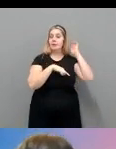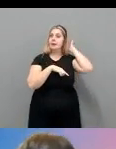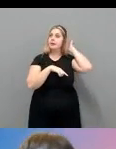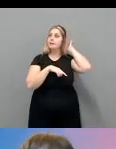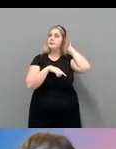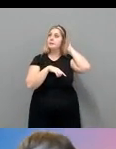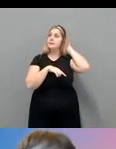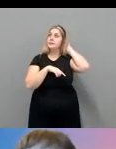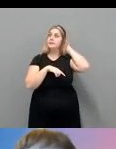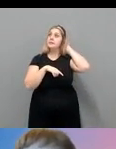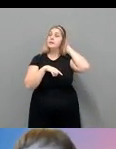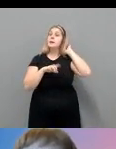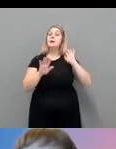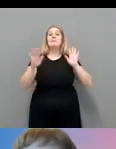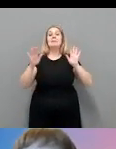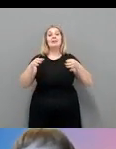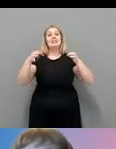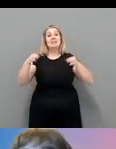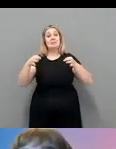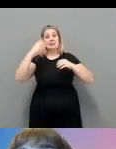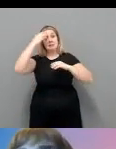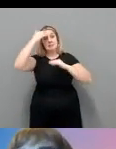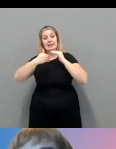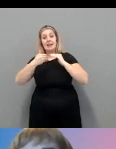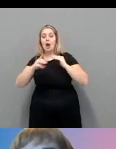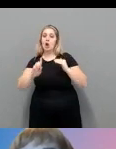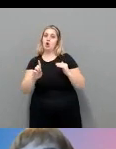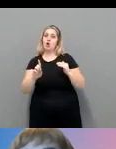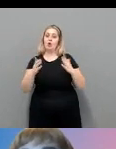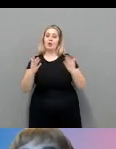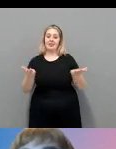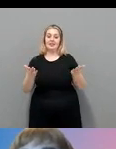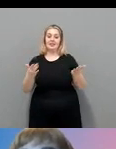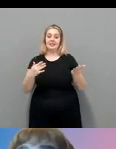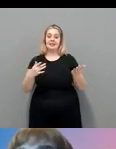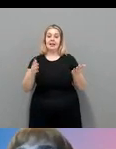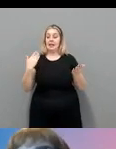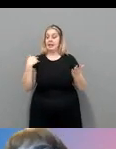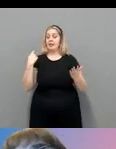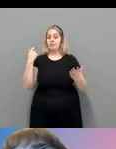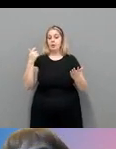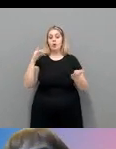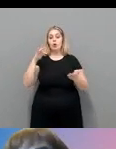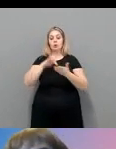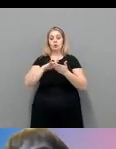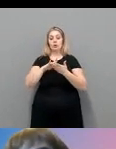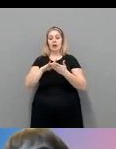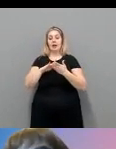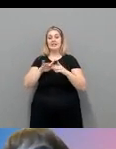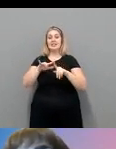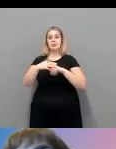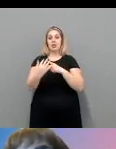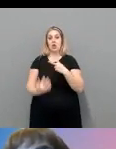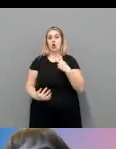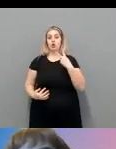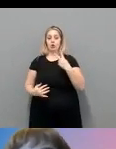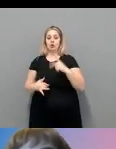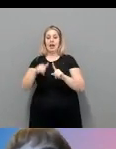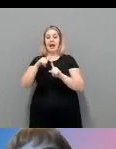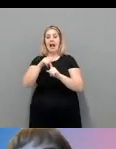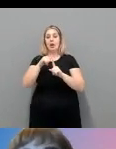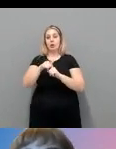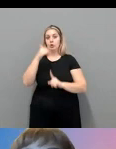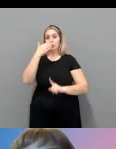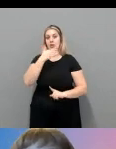no siempre en el caso de la parálisis cerebral. Sin embargo, y además recientemente, hemos recibido 2 casos de acoso